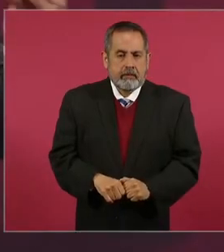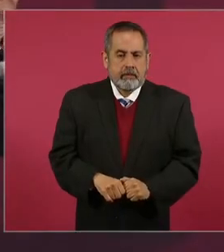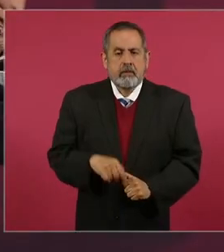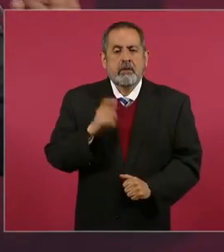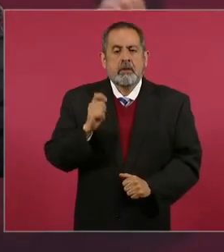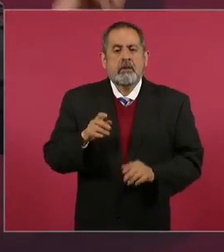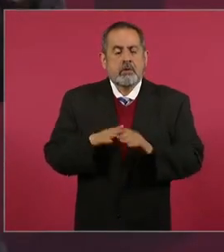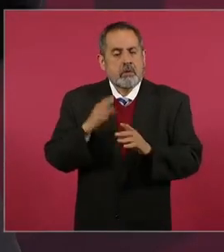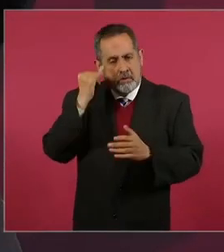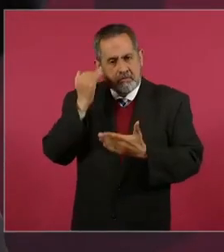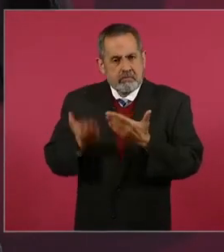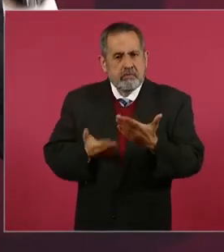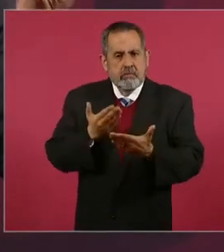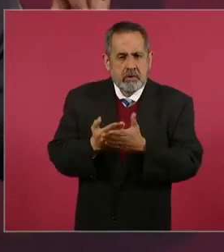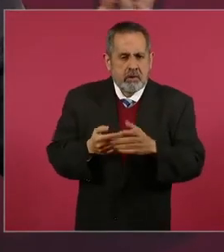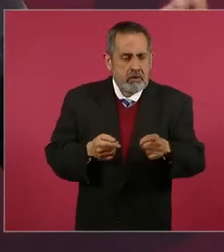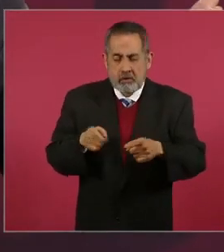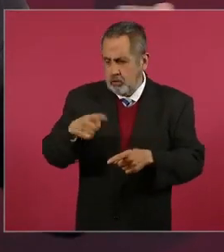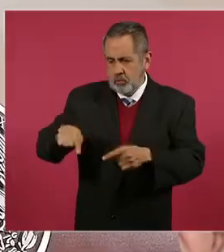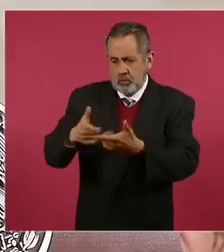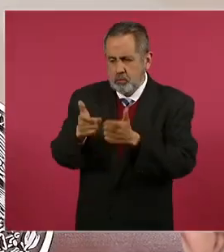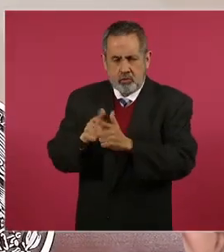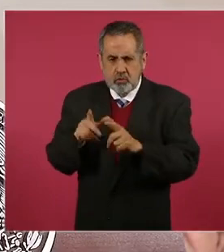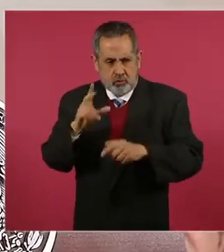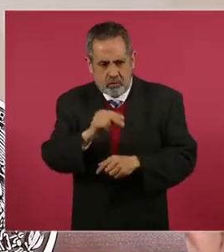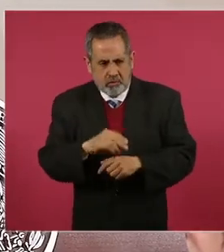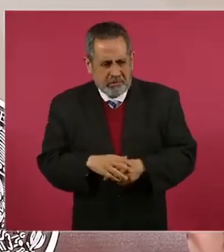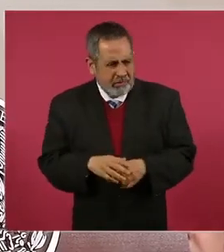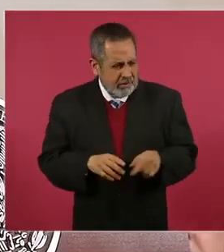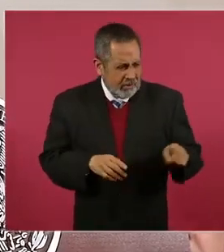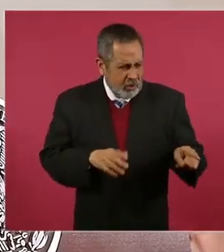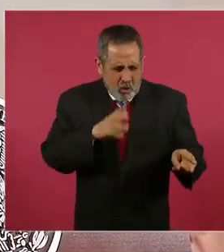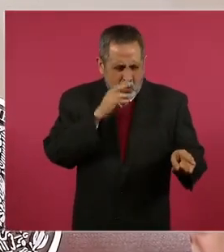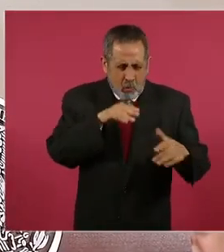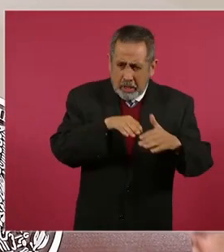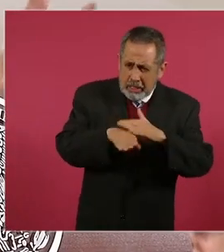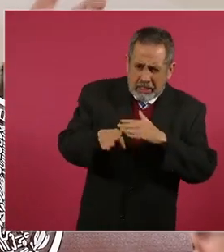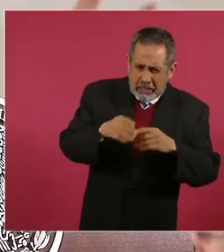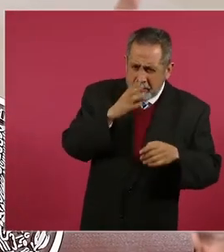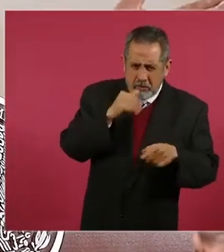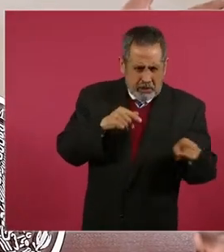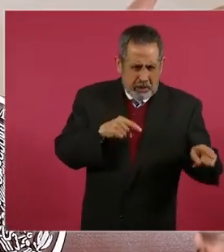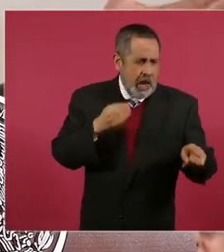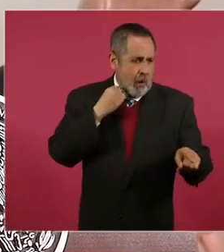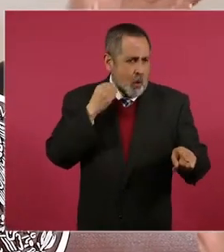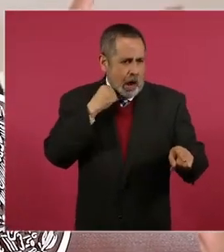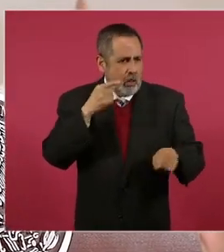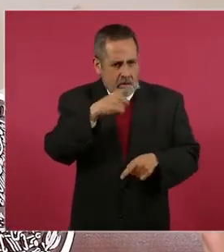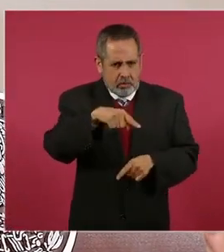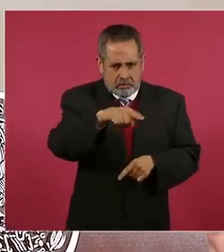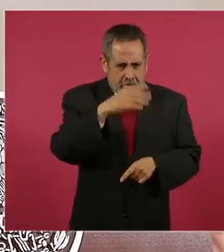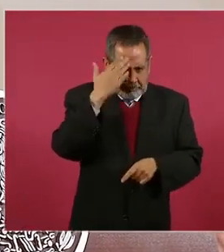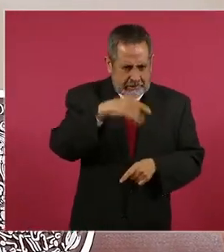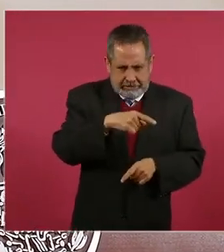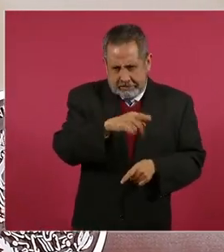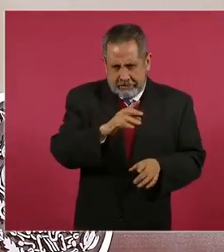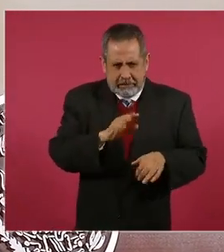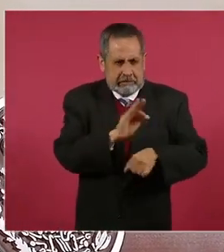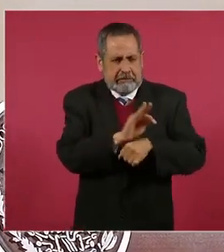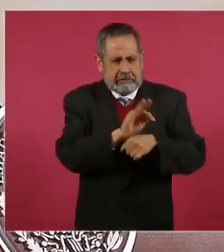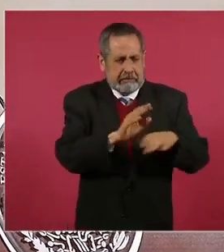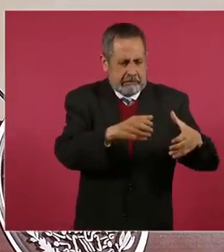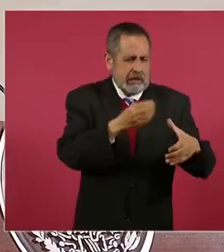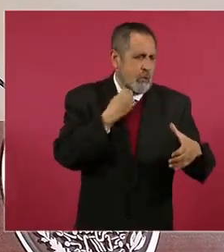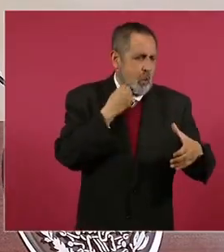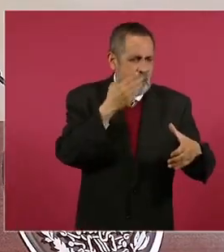¿qué les planteamos? Bueno, pues no va el GEIS. ¿Qué no pueden los abogados que los